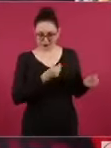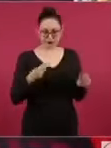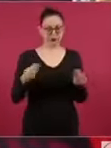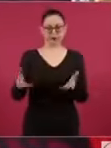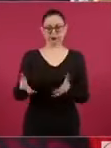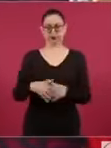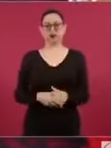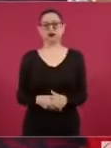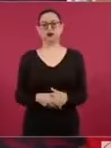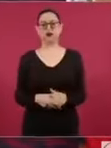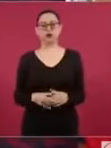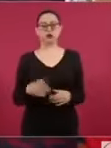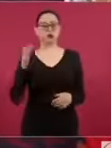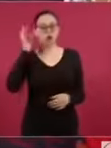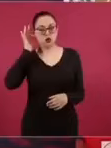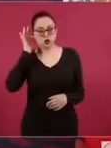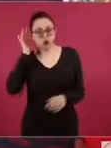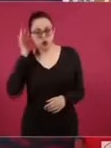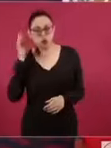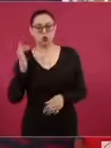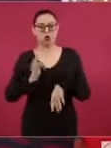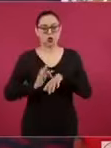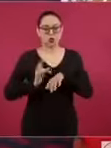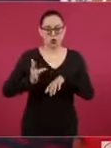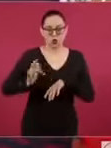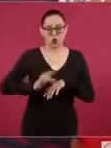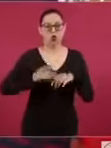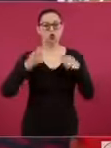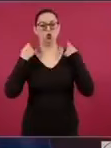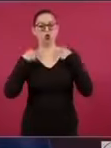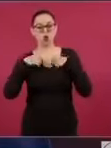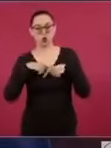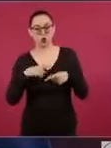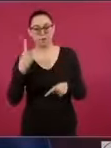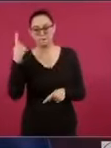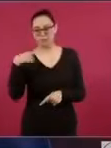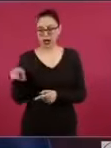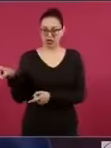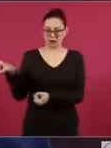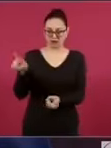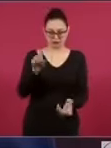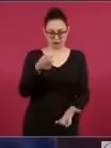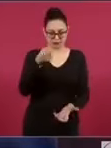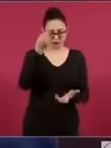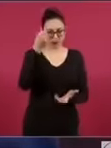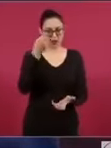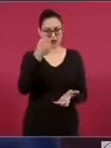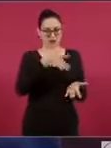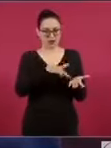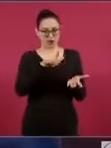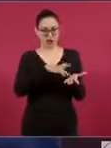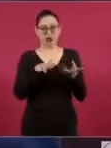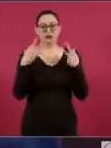y joyas, y todo esto es para seguir ayudando a la gente.